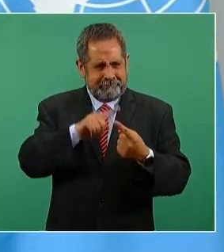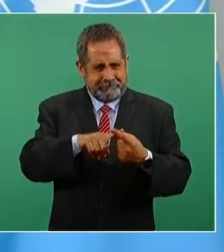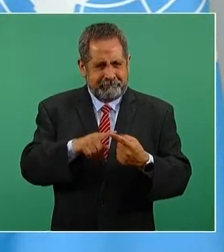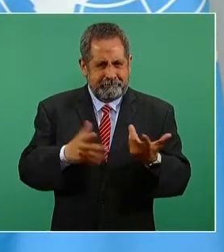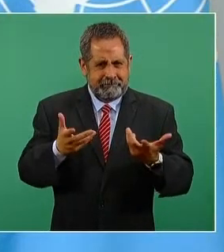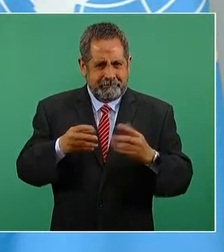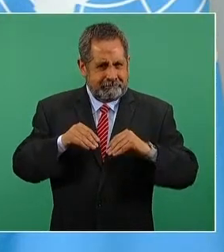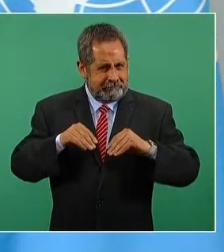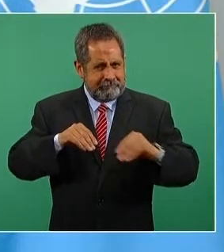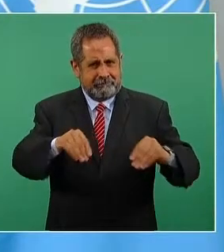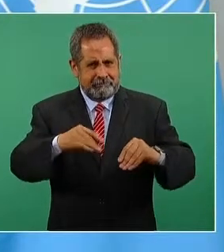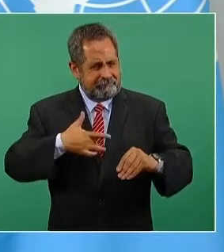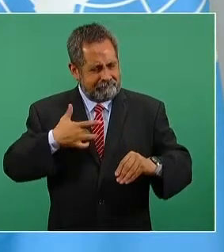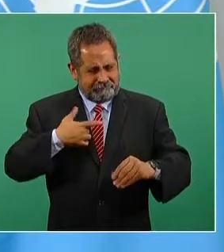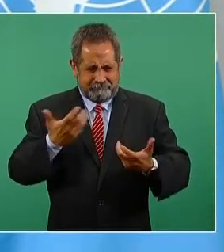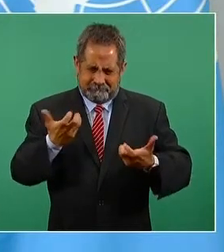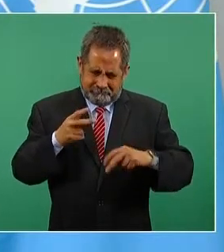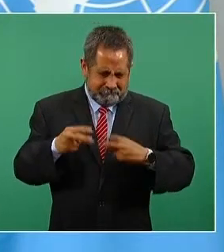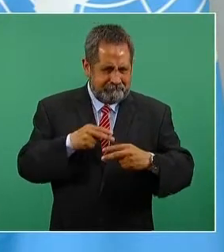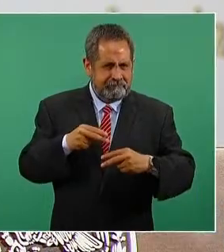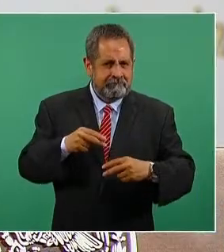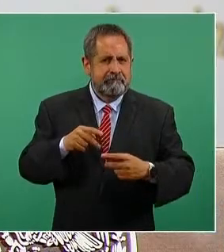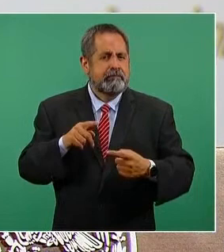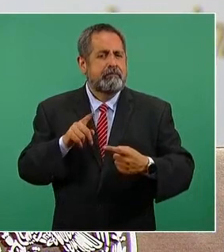ahora la acción es convicción,